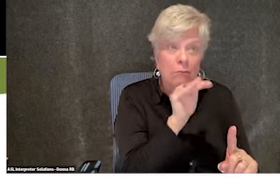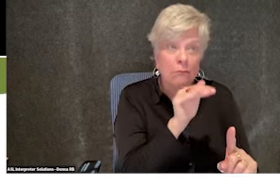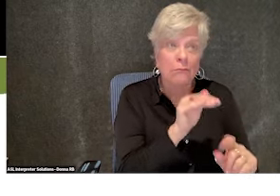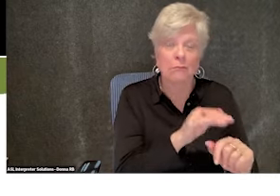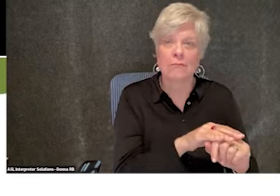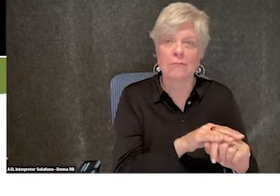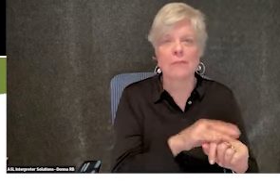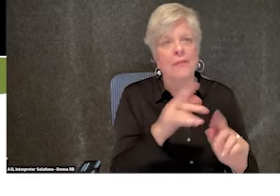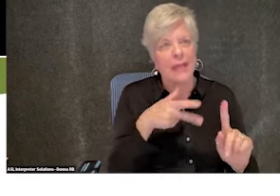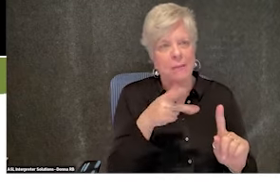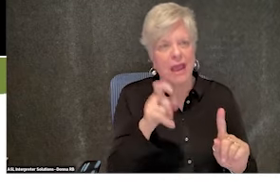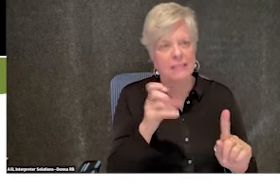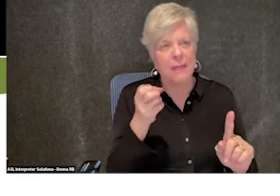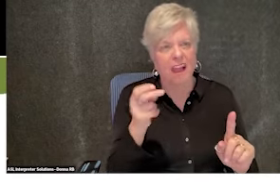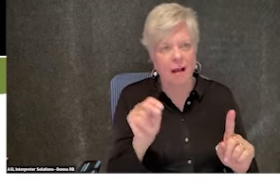También